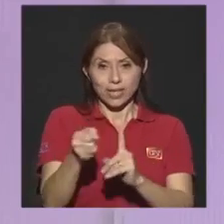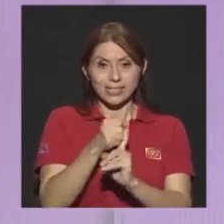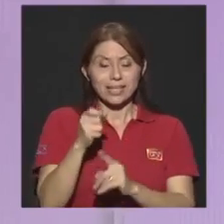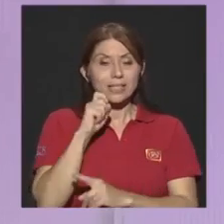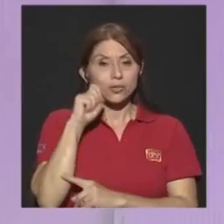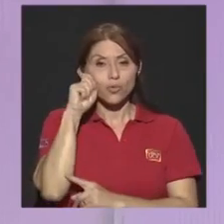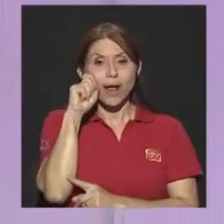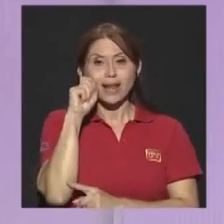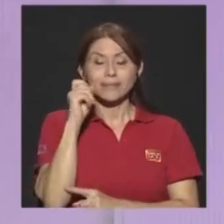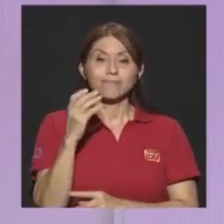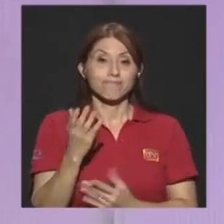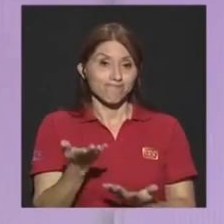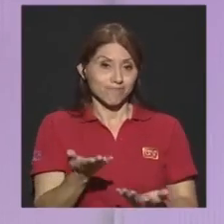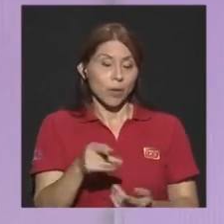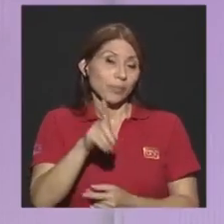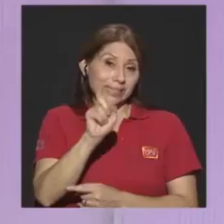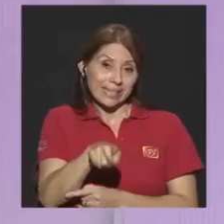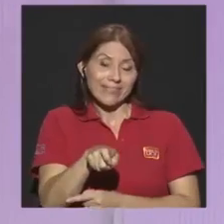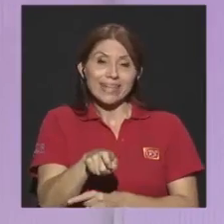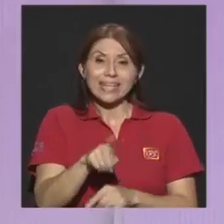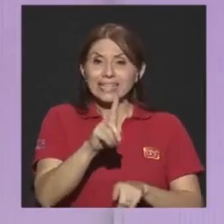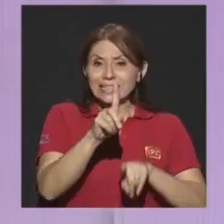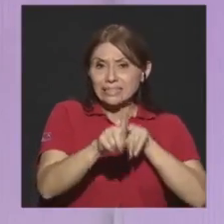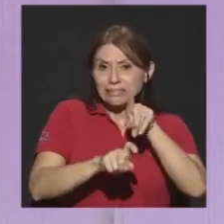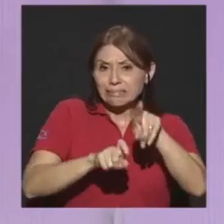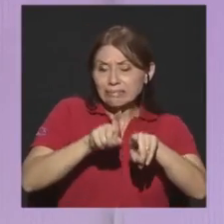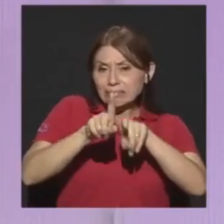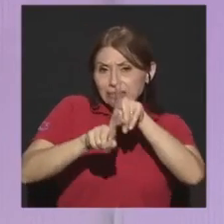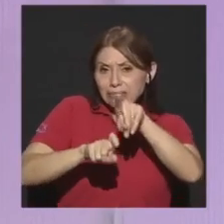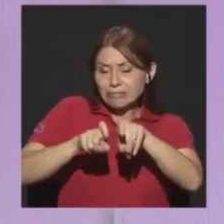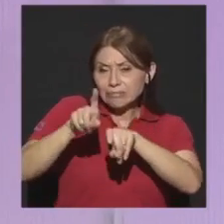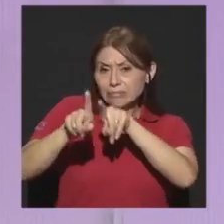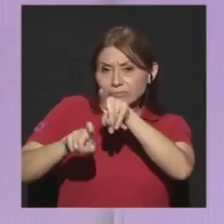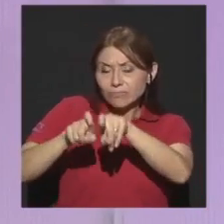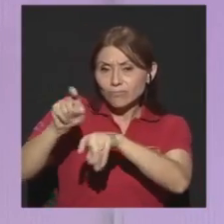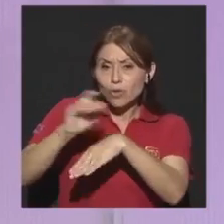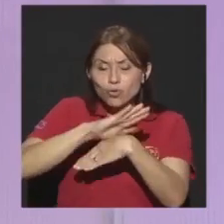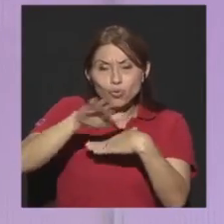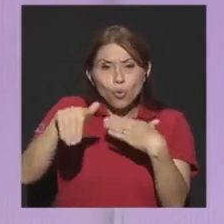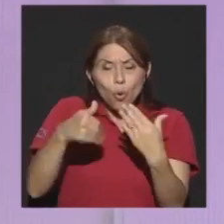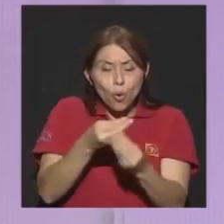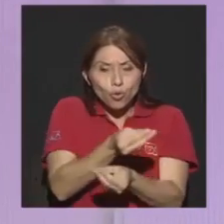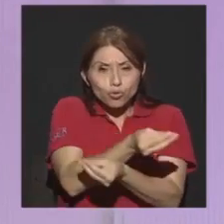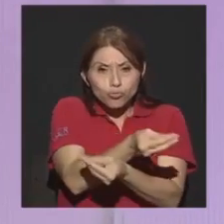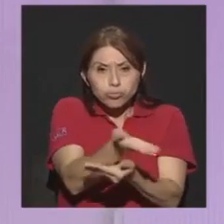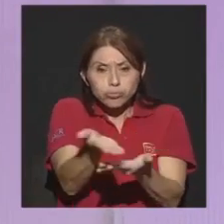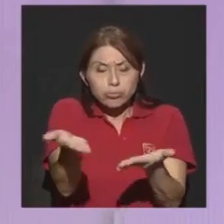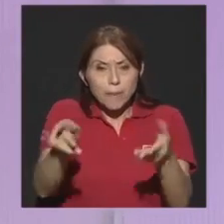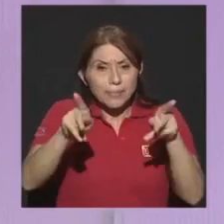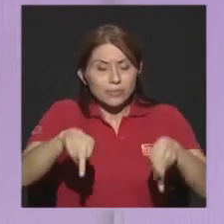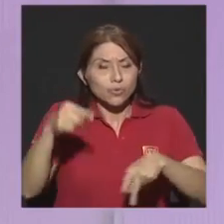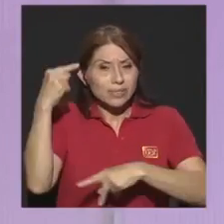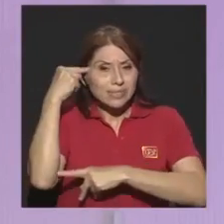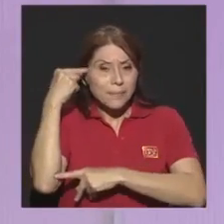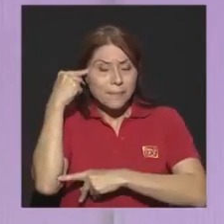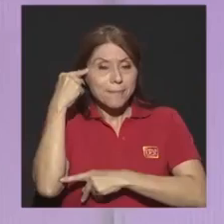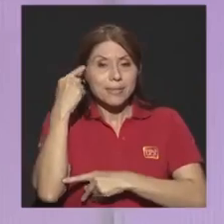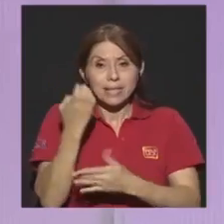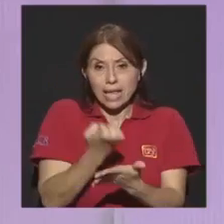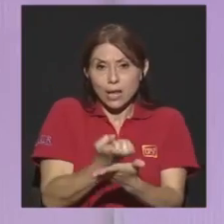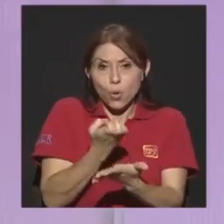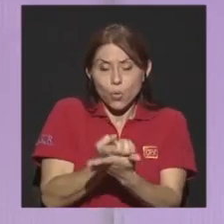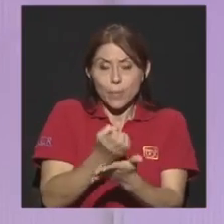sin lugar a dudas habría que interrogar todos esos imaginarios, todo ese universo simbólico, toda esa economía simbólica